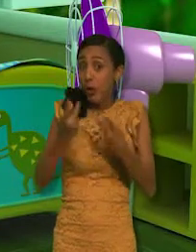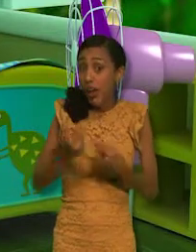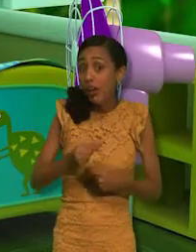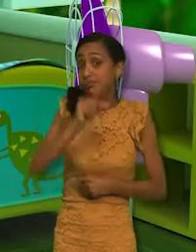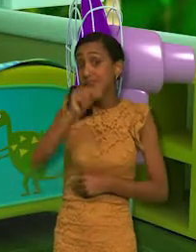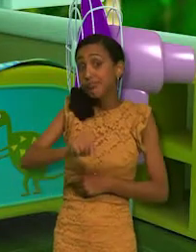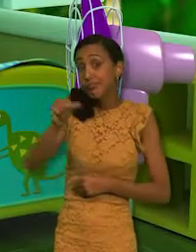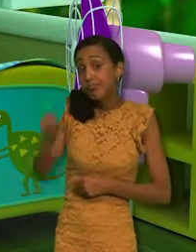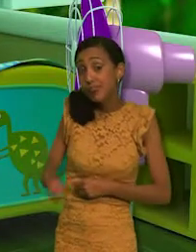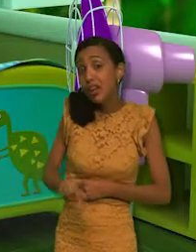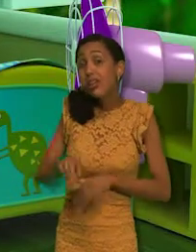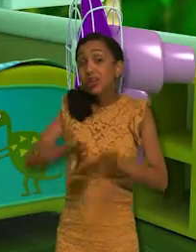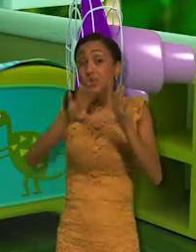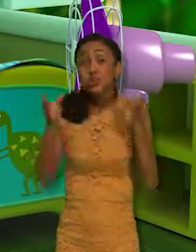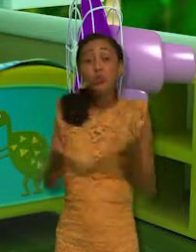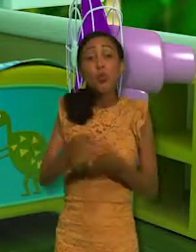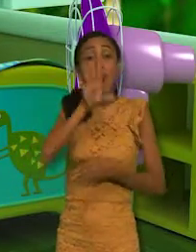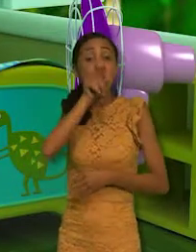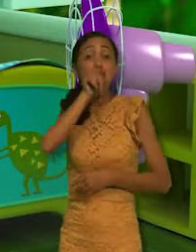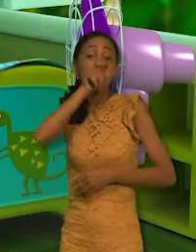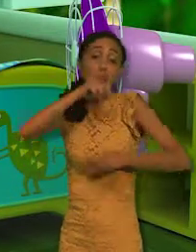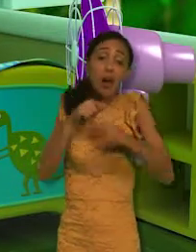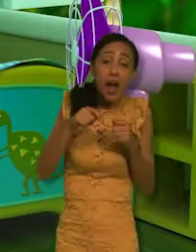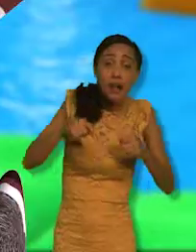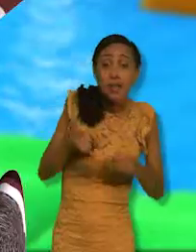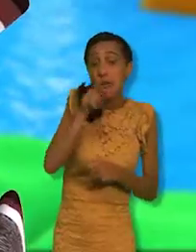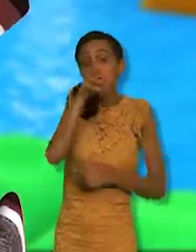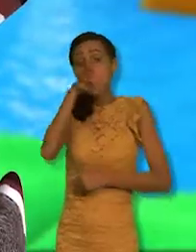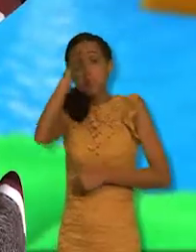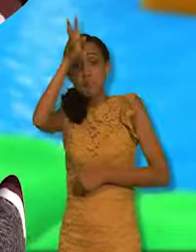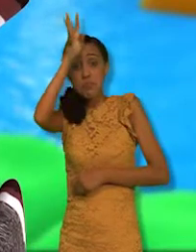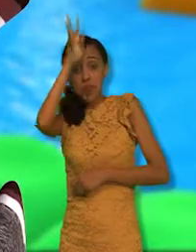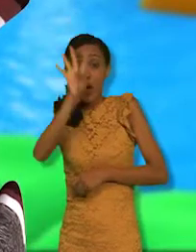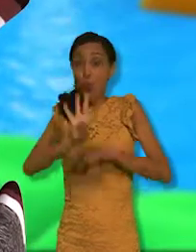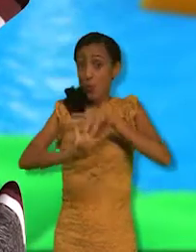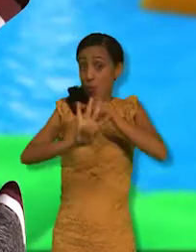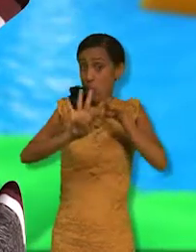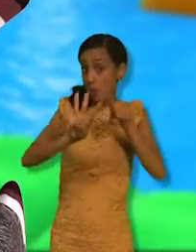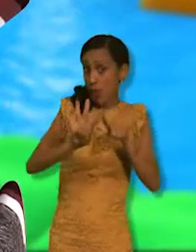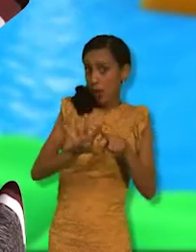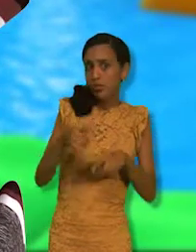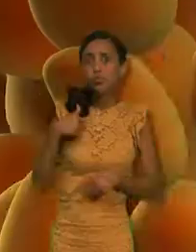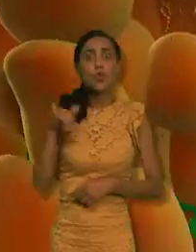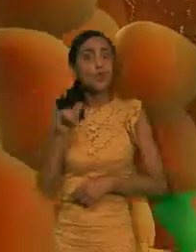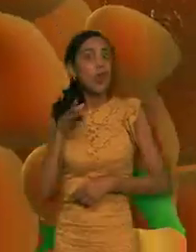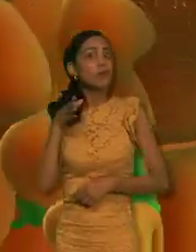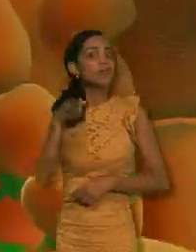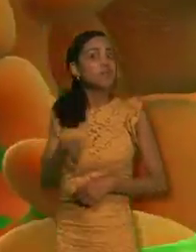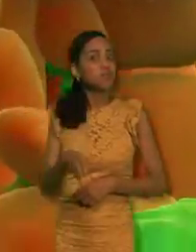Malayo, Gallina Fina, Pollito Pito... ¡Cuatro! ¡Pues yo voy también!